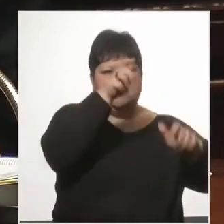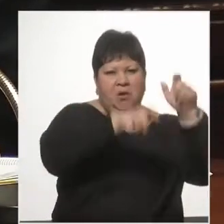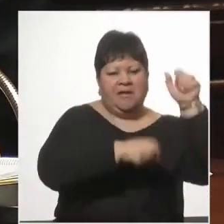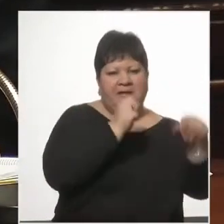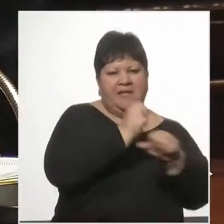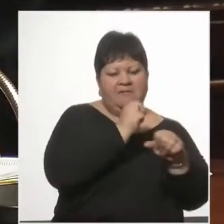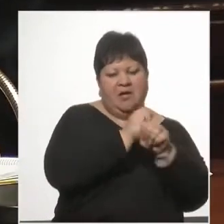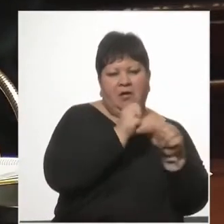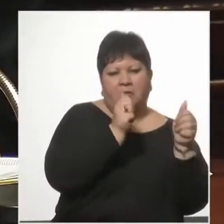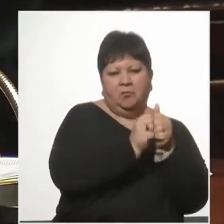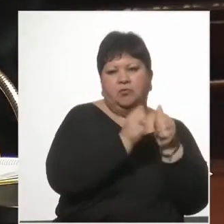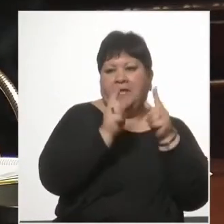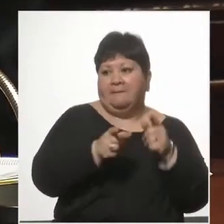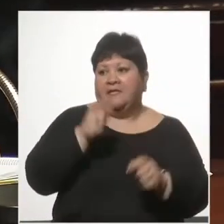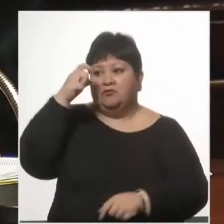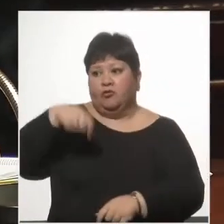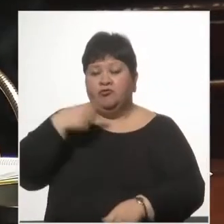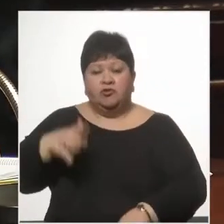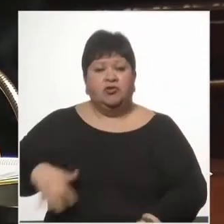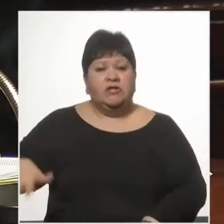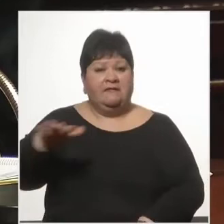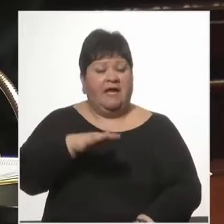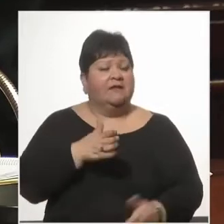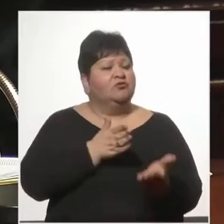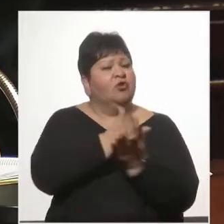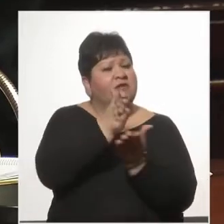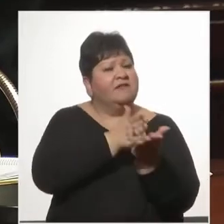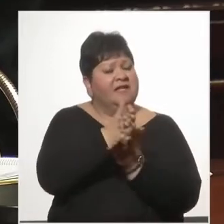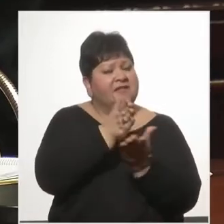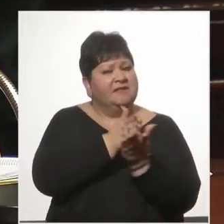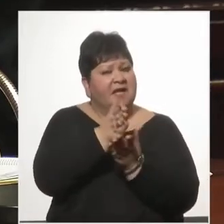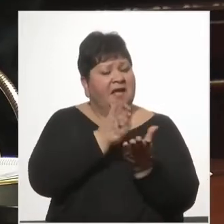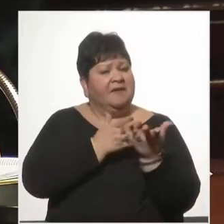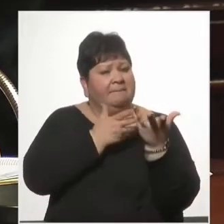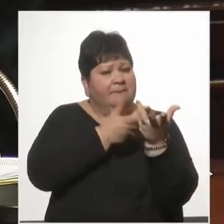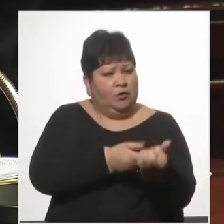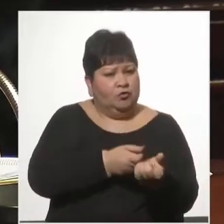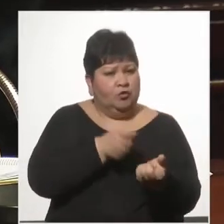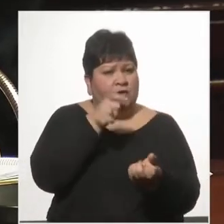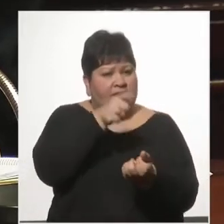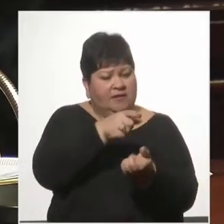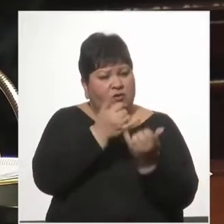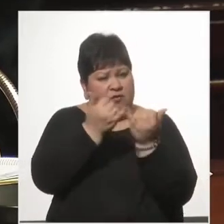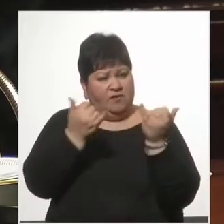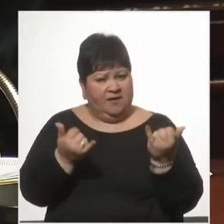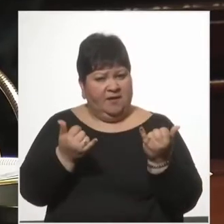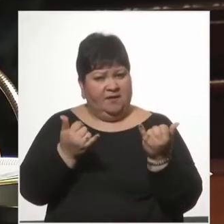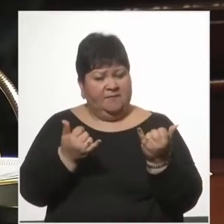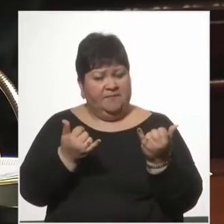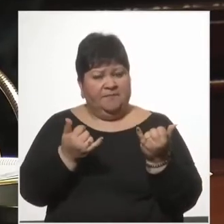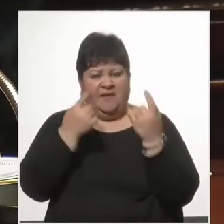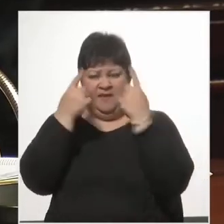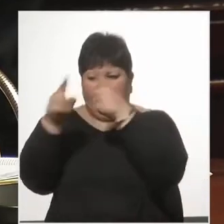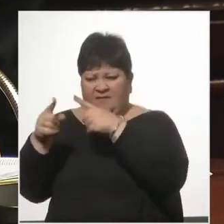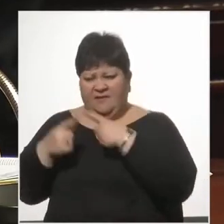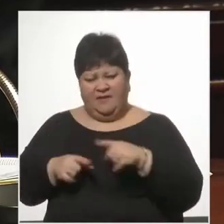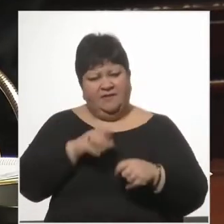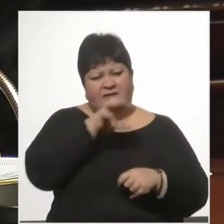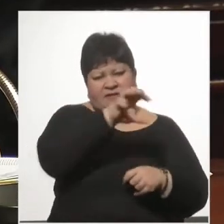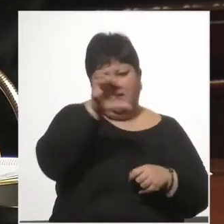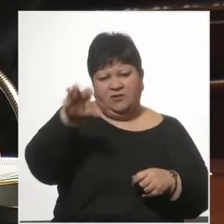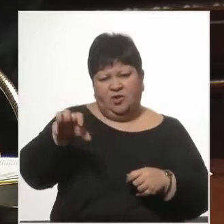sociedad. Importantes muestras de solidaridad y apoyo recibe en esos días, desde distintos sectores sociales